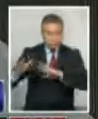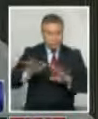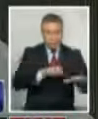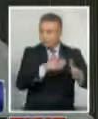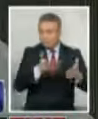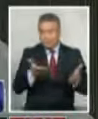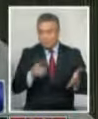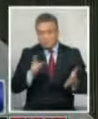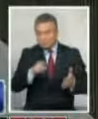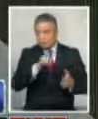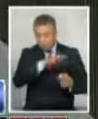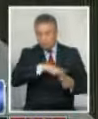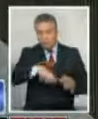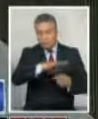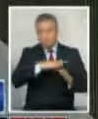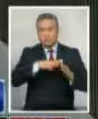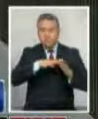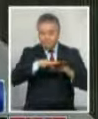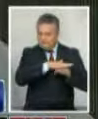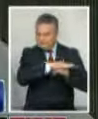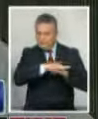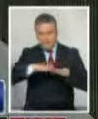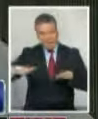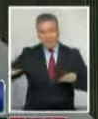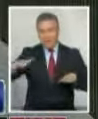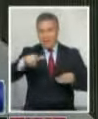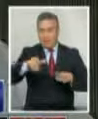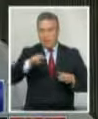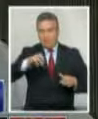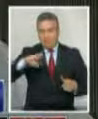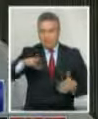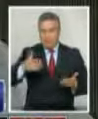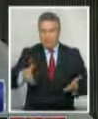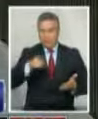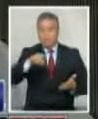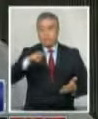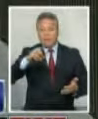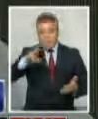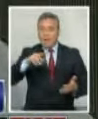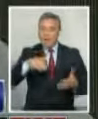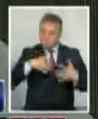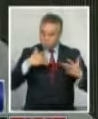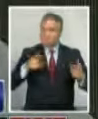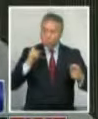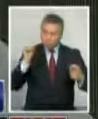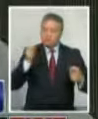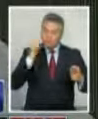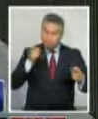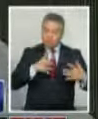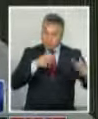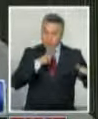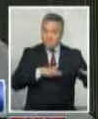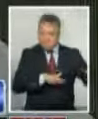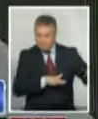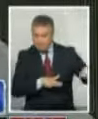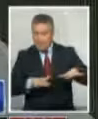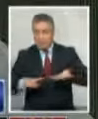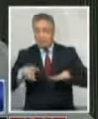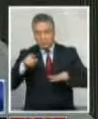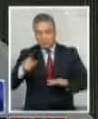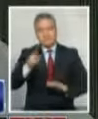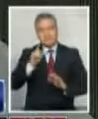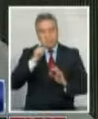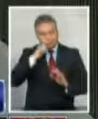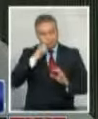una zona muy plana de la costa donde normalmente el mar suele entrar bastante, de manera que esa fue la razón